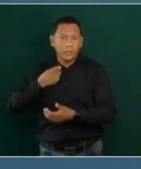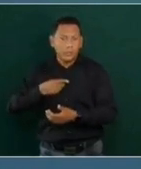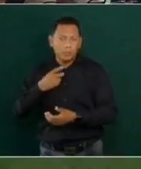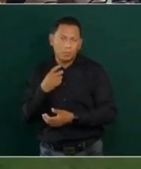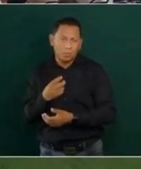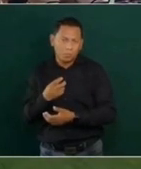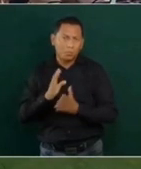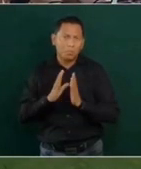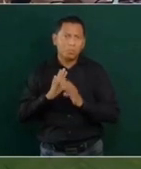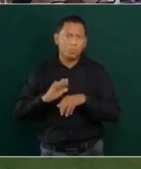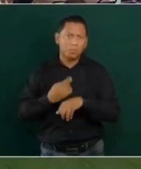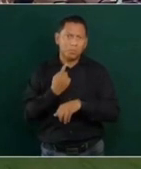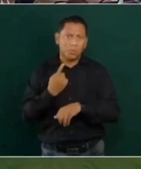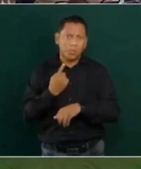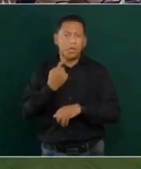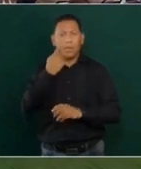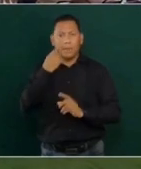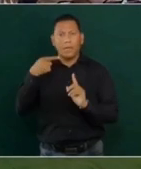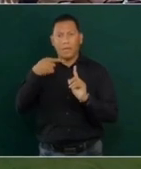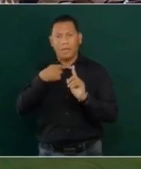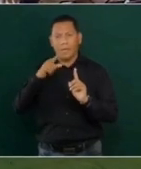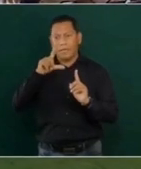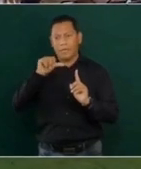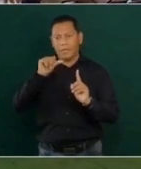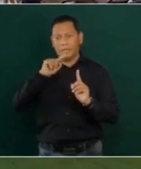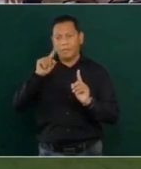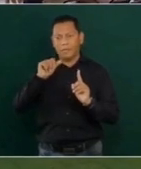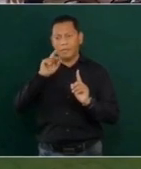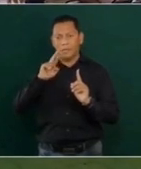porque Lázaro tiene consenso